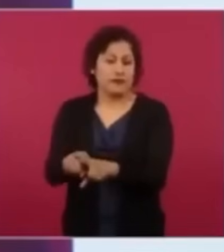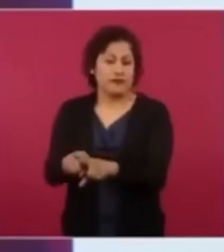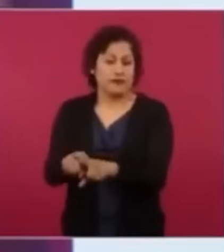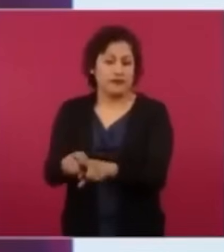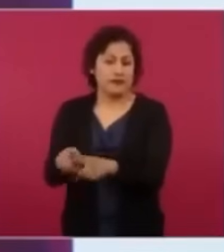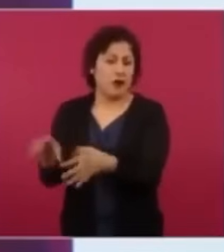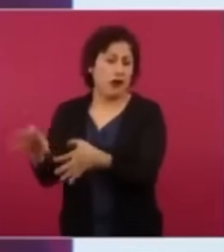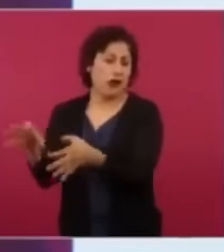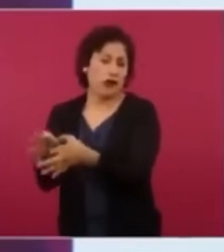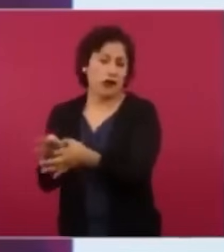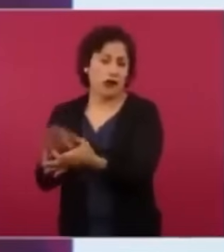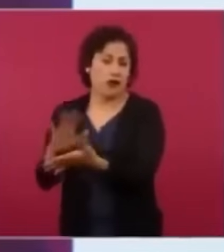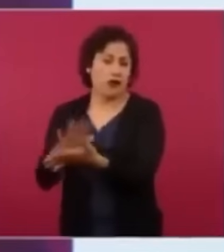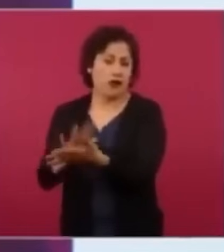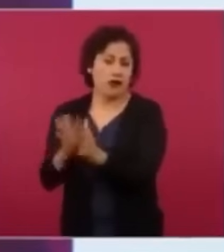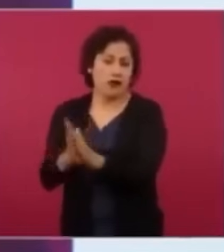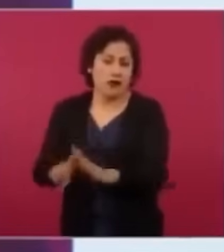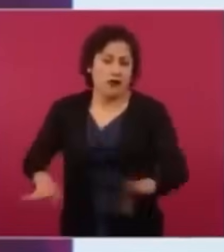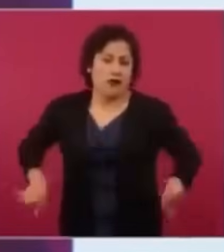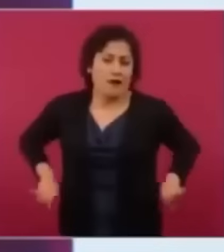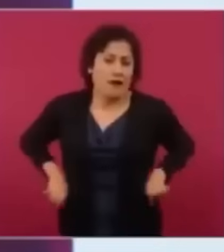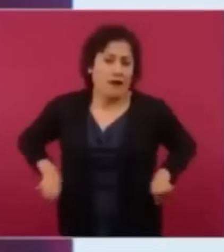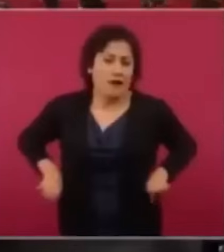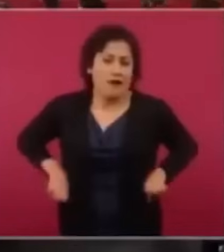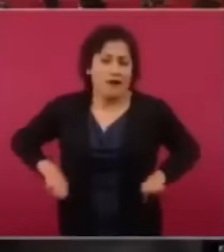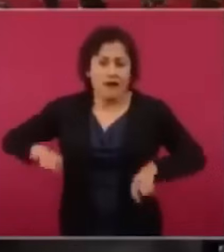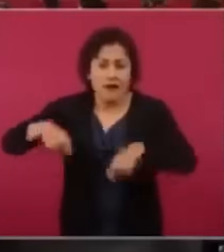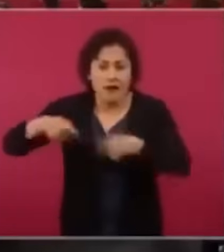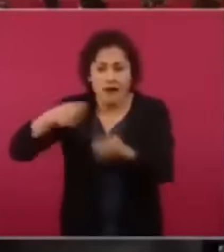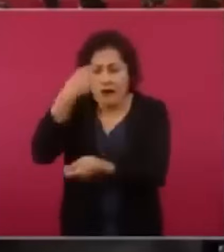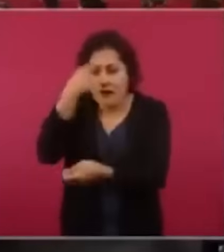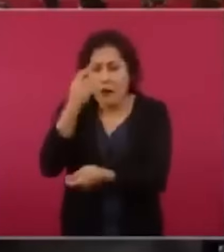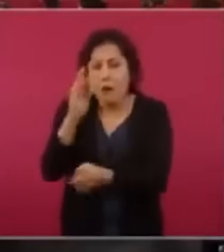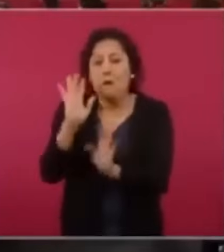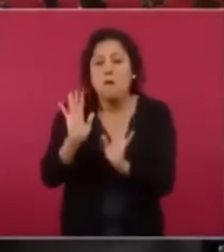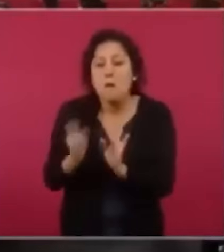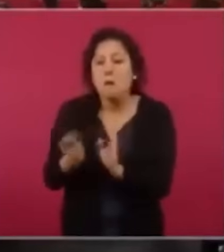del mismo bloque conservador, con honrosas excepciones.